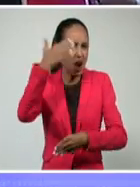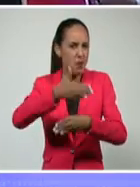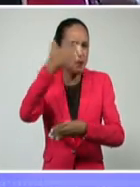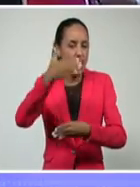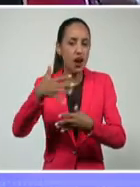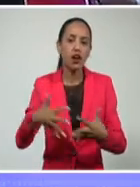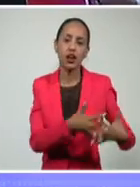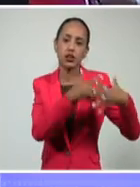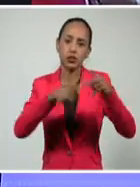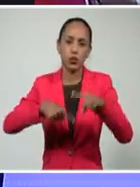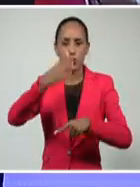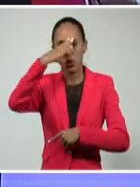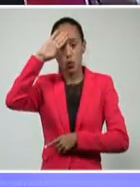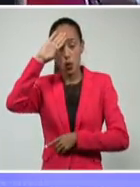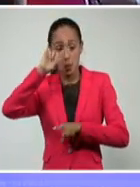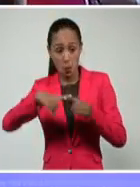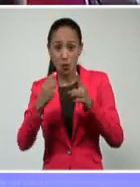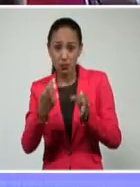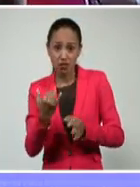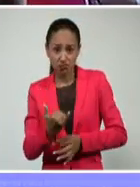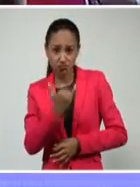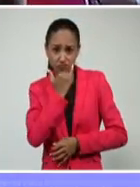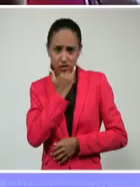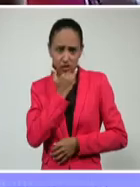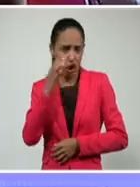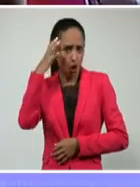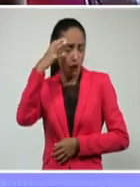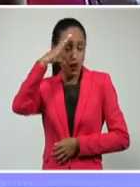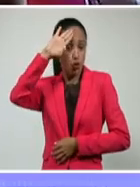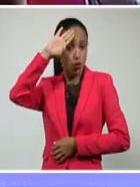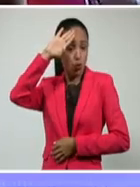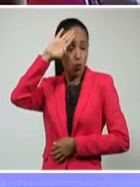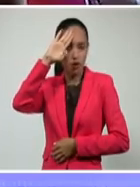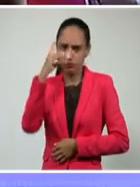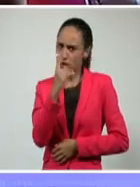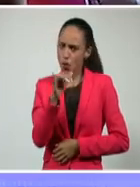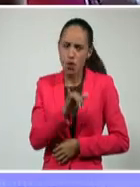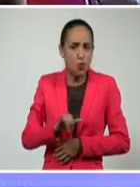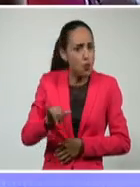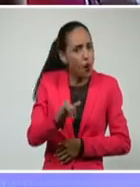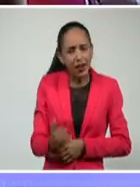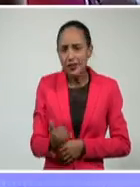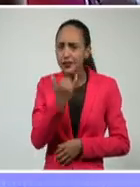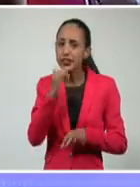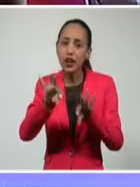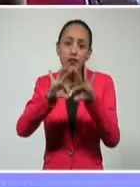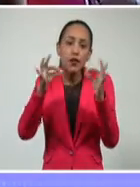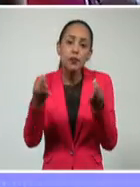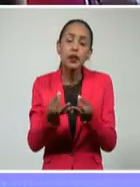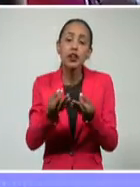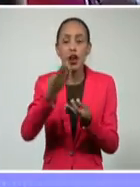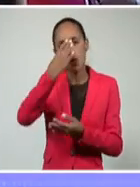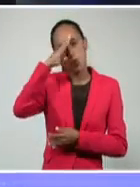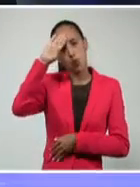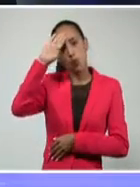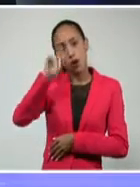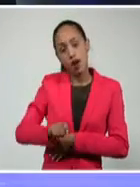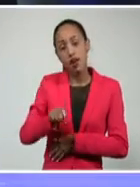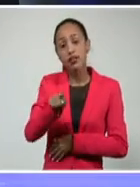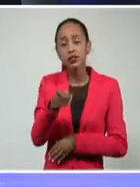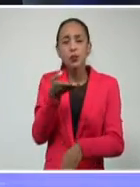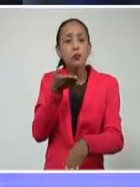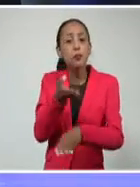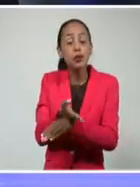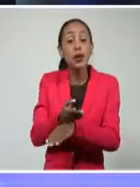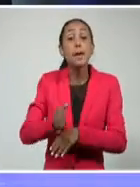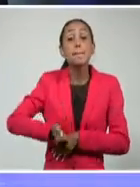daña no al gobierno de Cuba, como quieren hacer ver, sino a la familia cubana. La iniciativa constituye un reclamo para que el